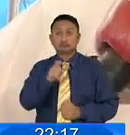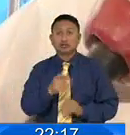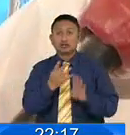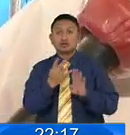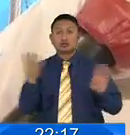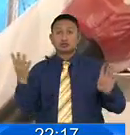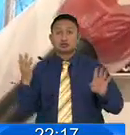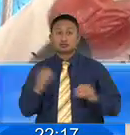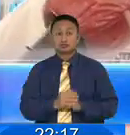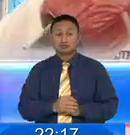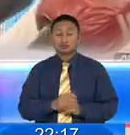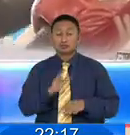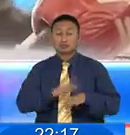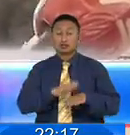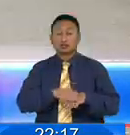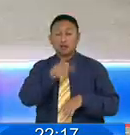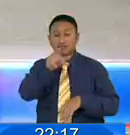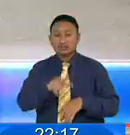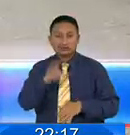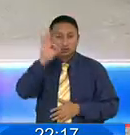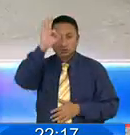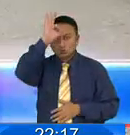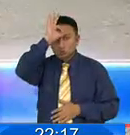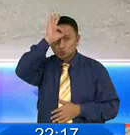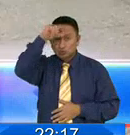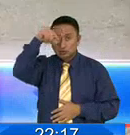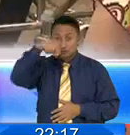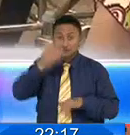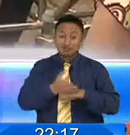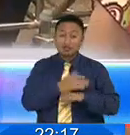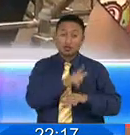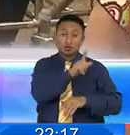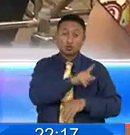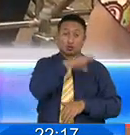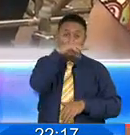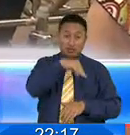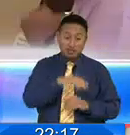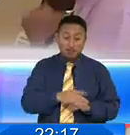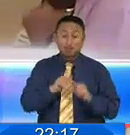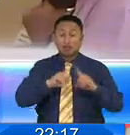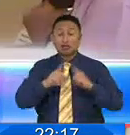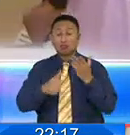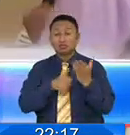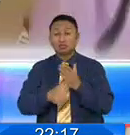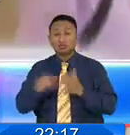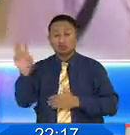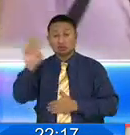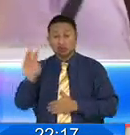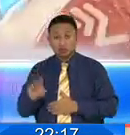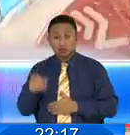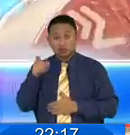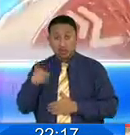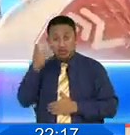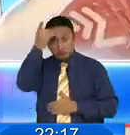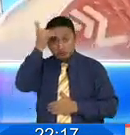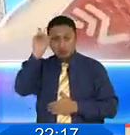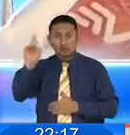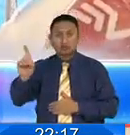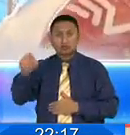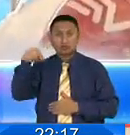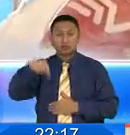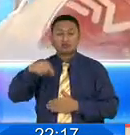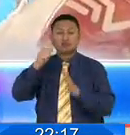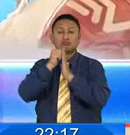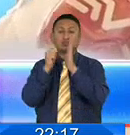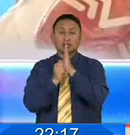ocurre un poco por la desinformación y por la para que hubo, pero el Ministerio de Salud Pública es quien define el